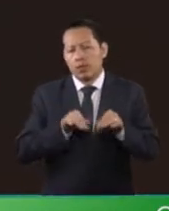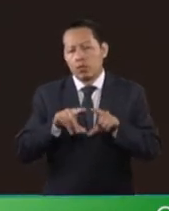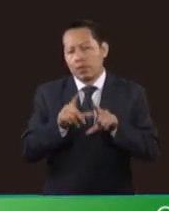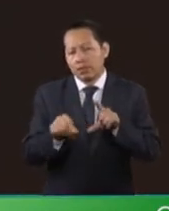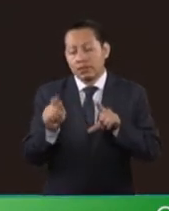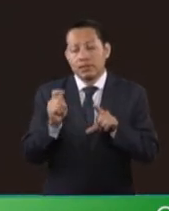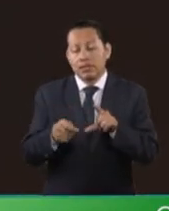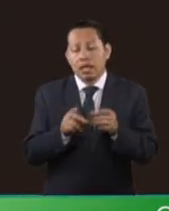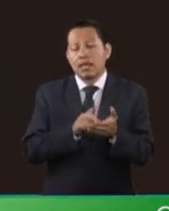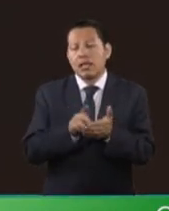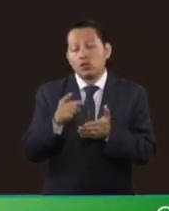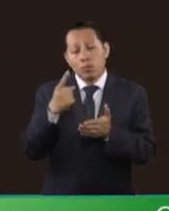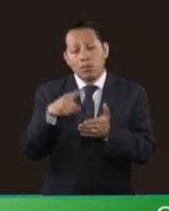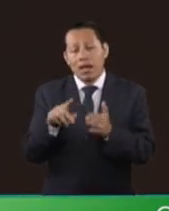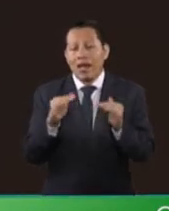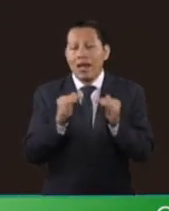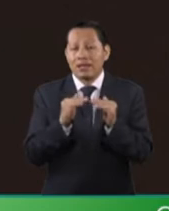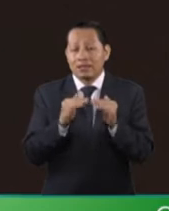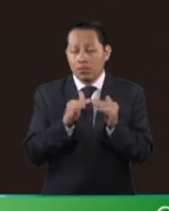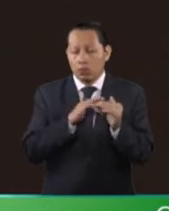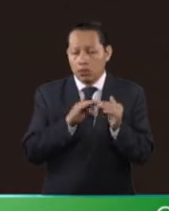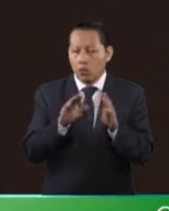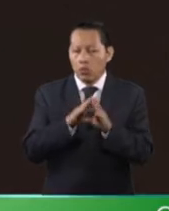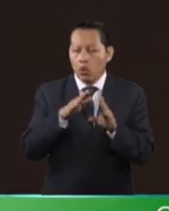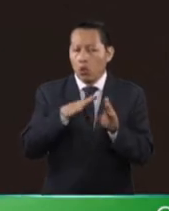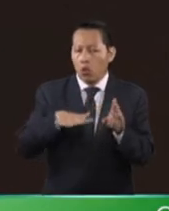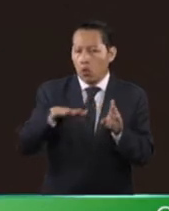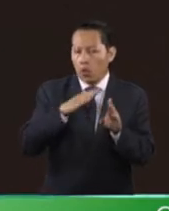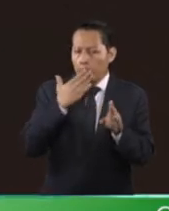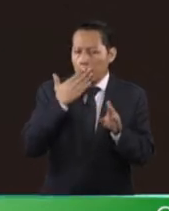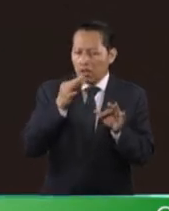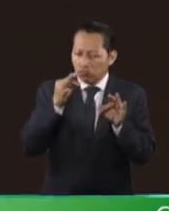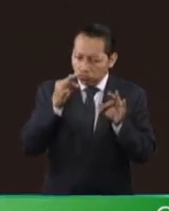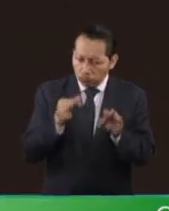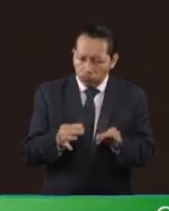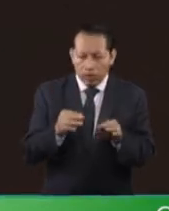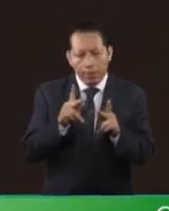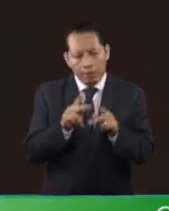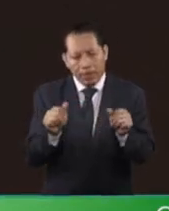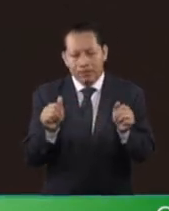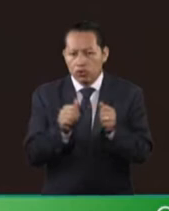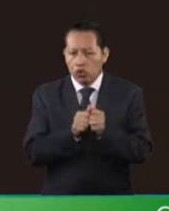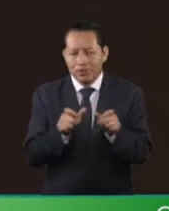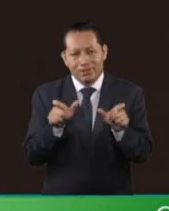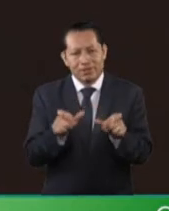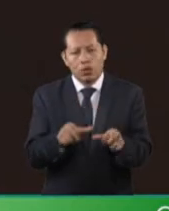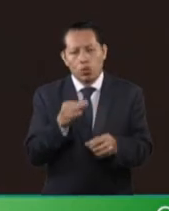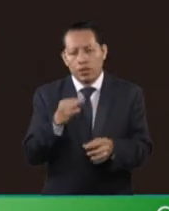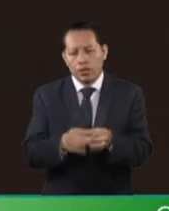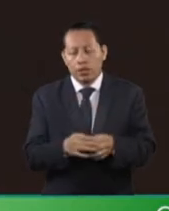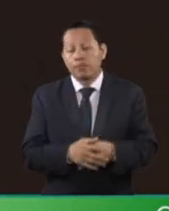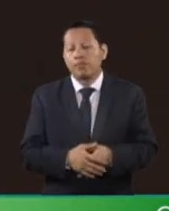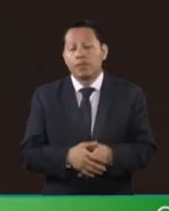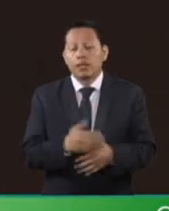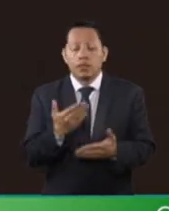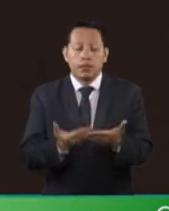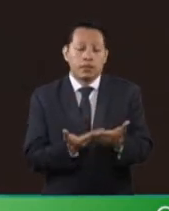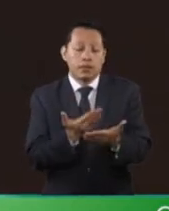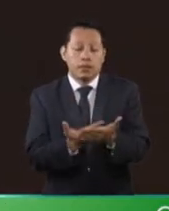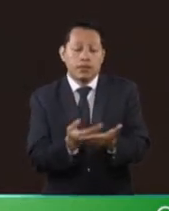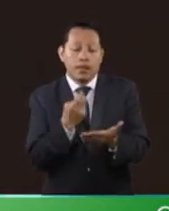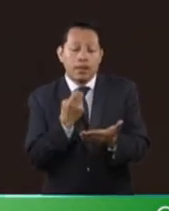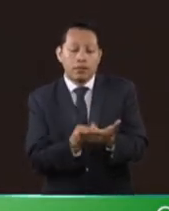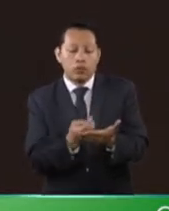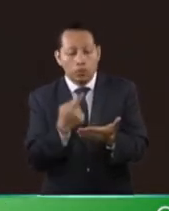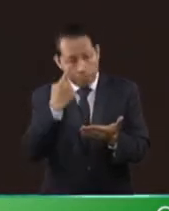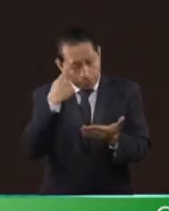el derecho a una vivienda en un entorno digno, en paz y con seguridad. El dictamen que se somete a